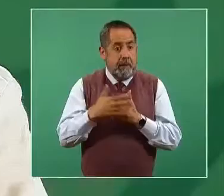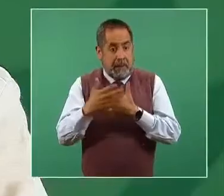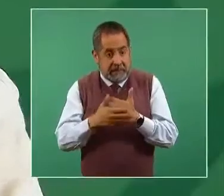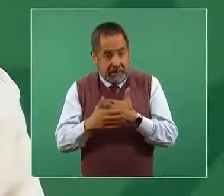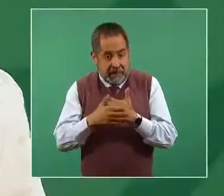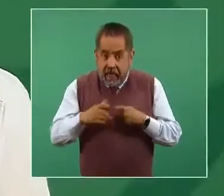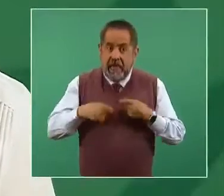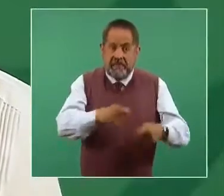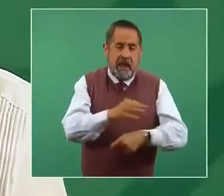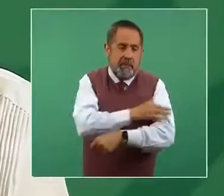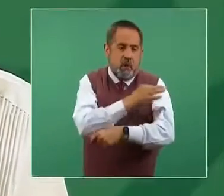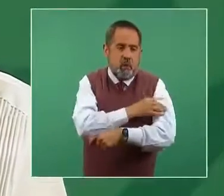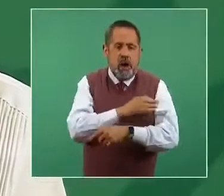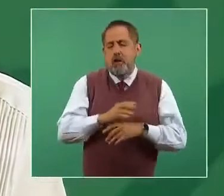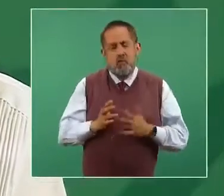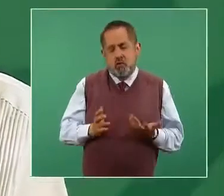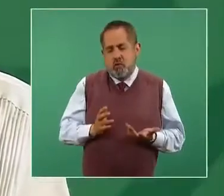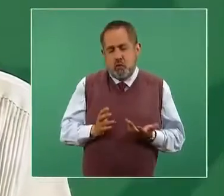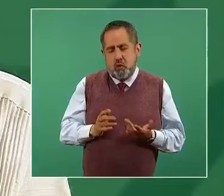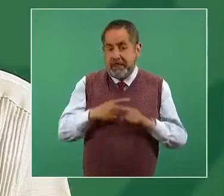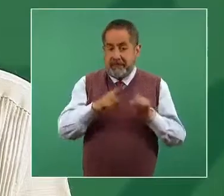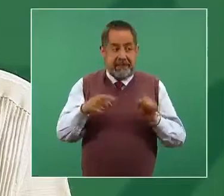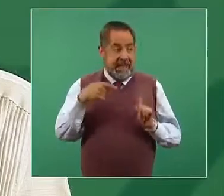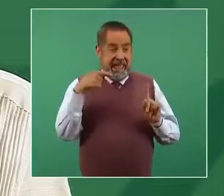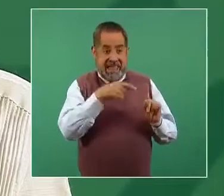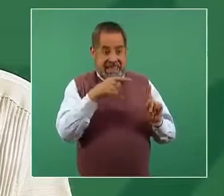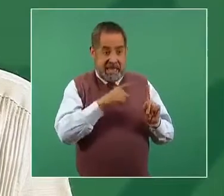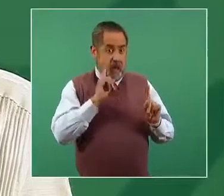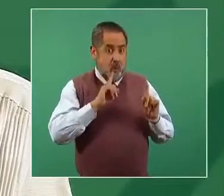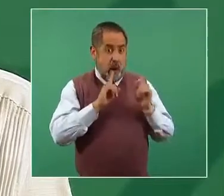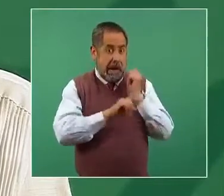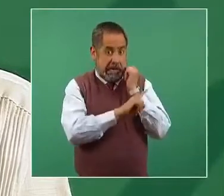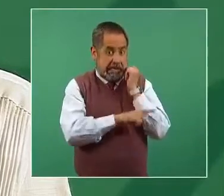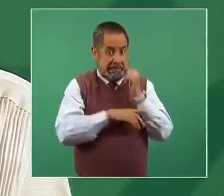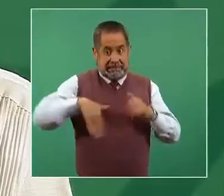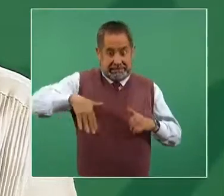embarazadas. En el caso de esta mujer en particular, se le vacunó, como digo,